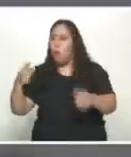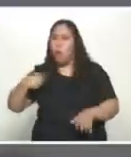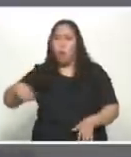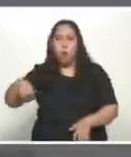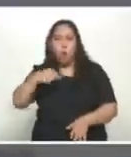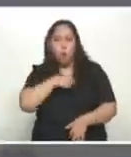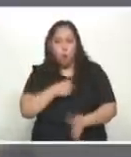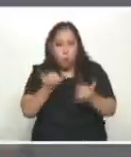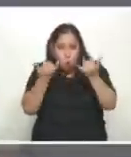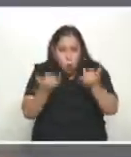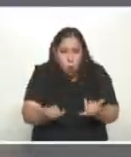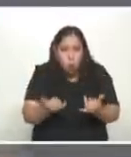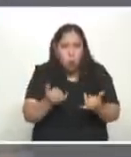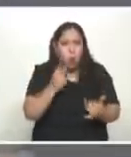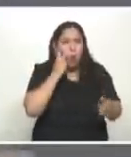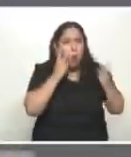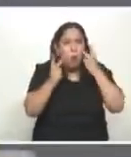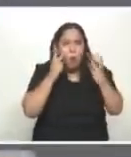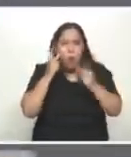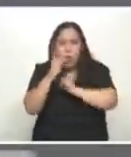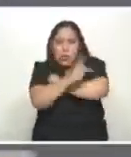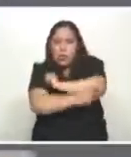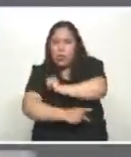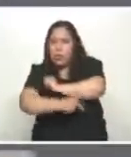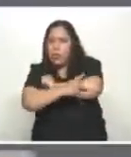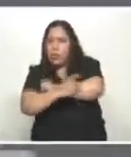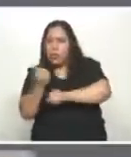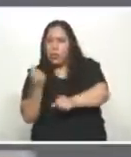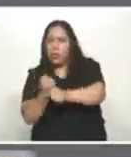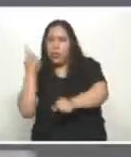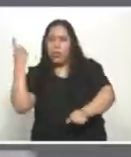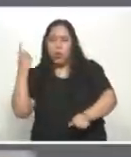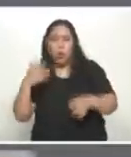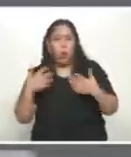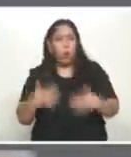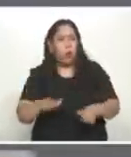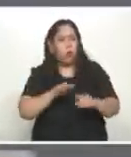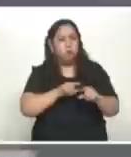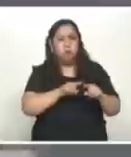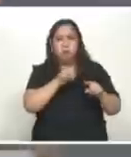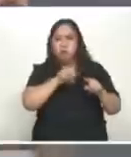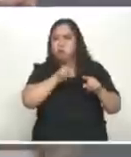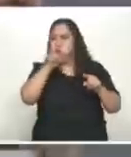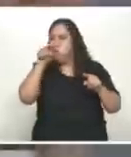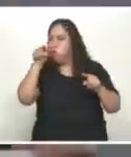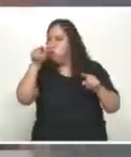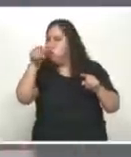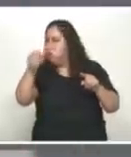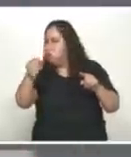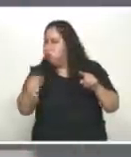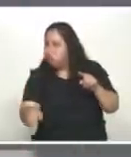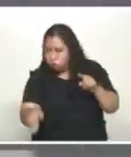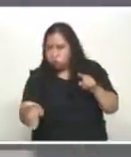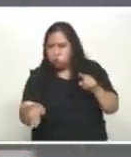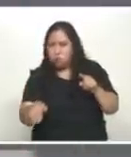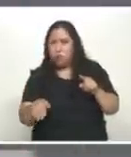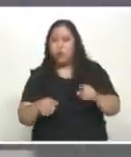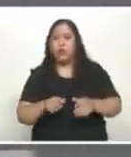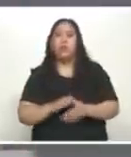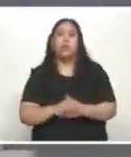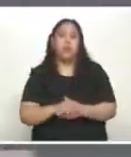todavía no salimos de él. En un año, 3 meses que tiene Xiomara, no va a resolver 132 años de